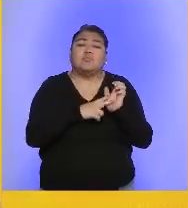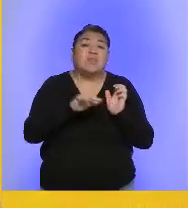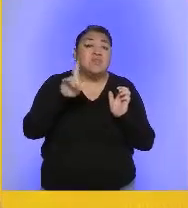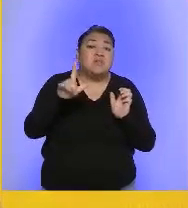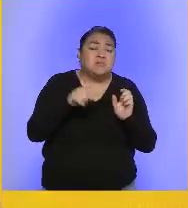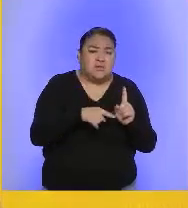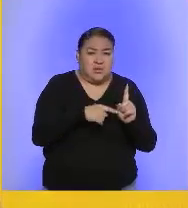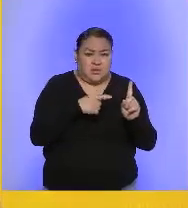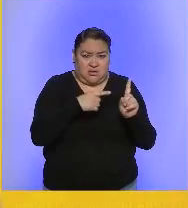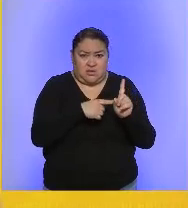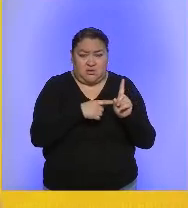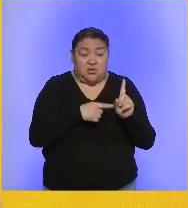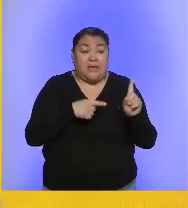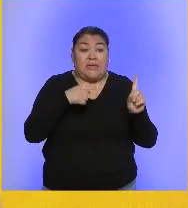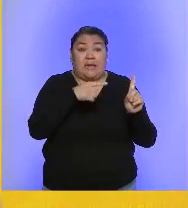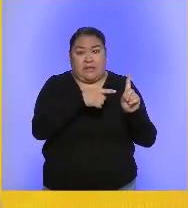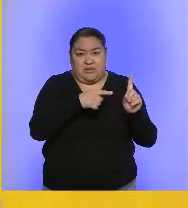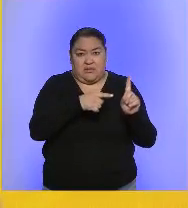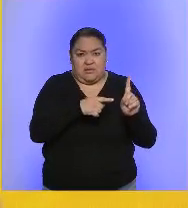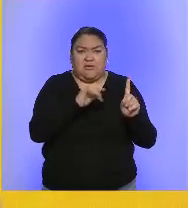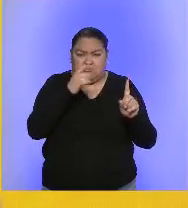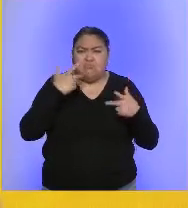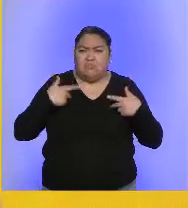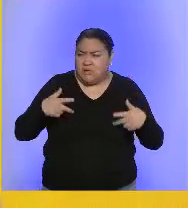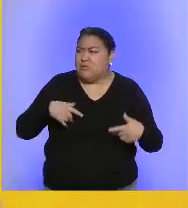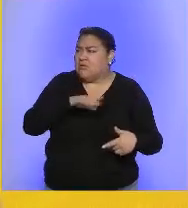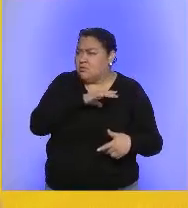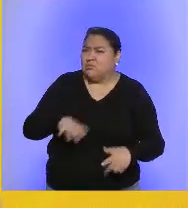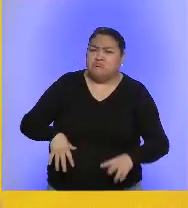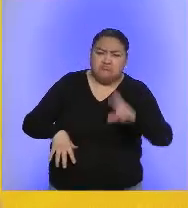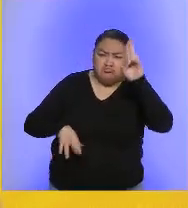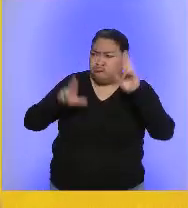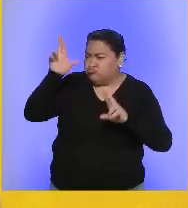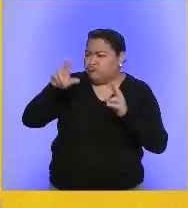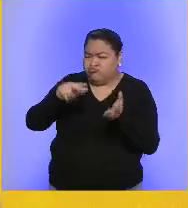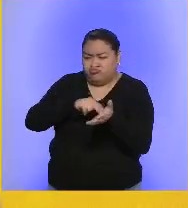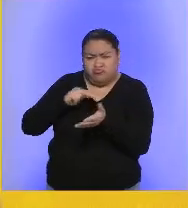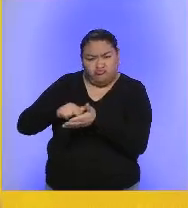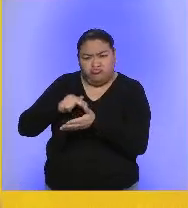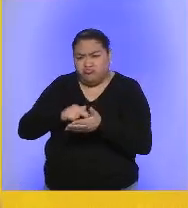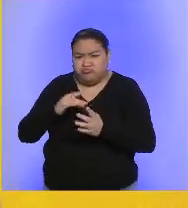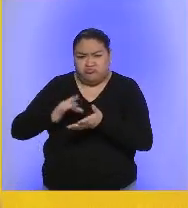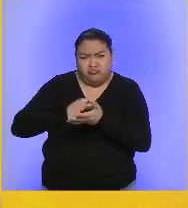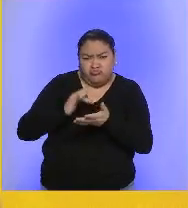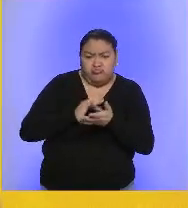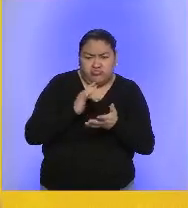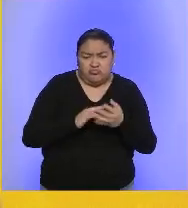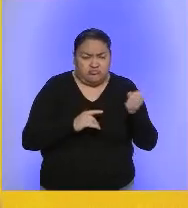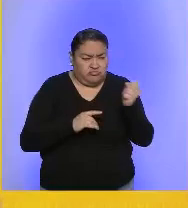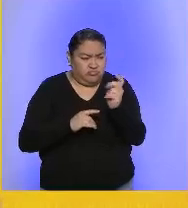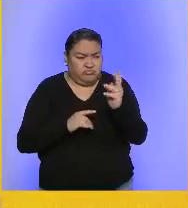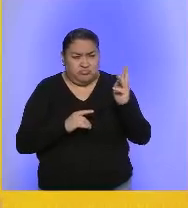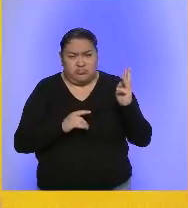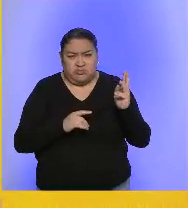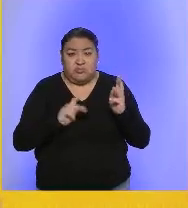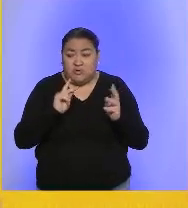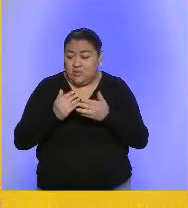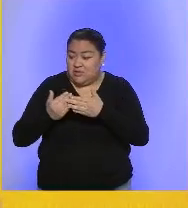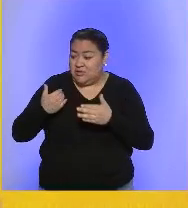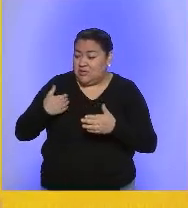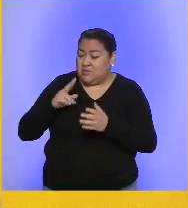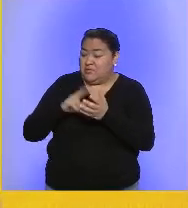auge de las candidaturas independientes, en el pasado proceso electoral no hubo